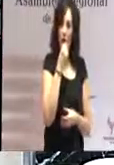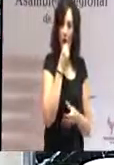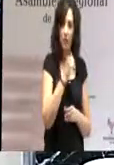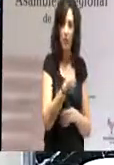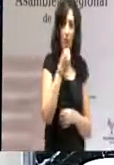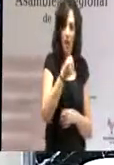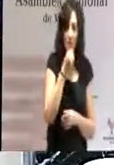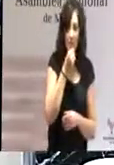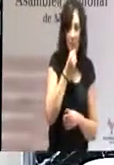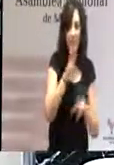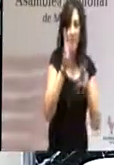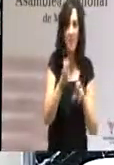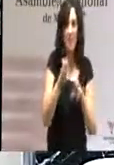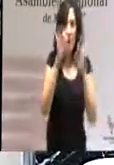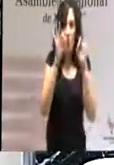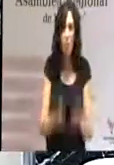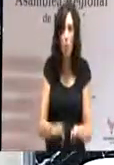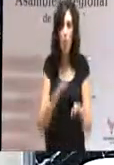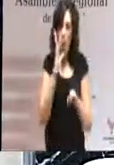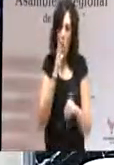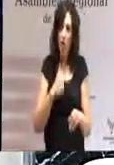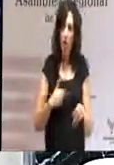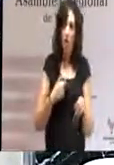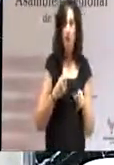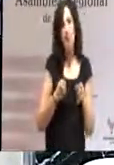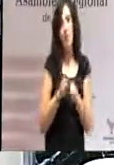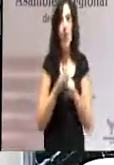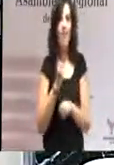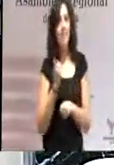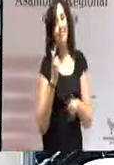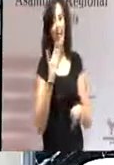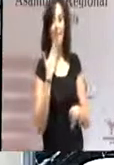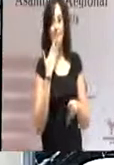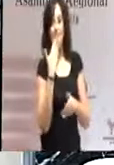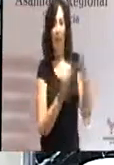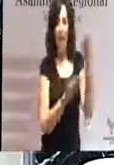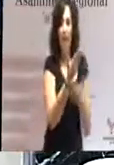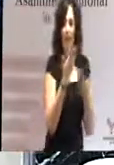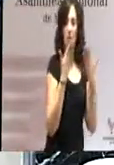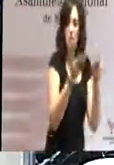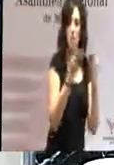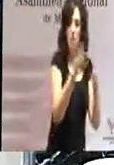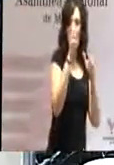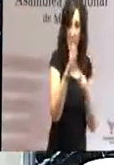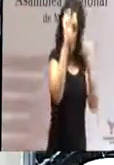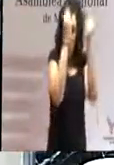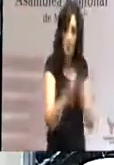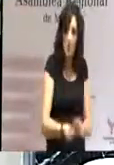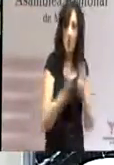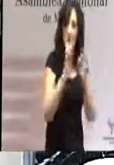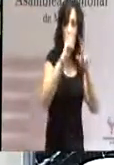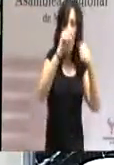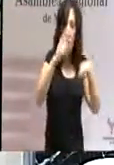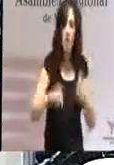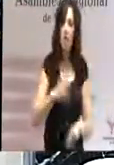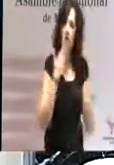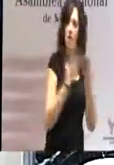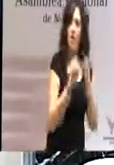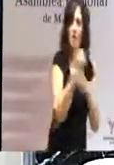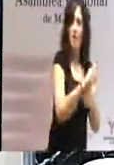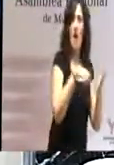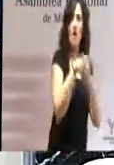El Partido Socialista les acaba de echar a ustedes un cable para aprobar sus modificaciones presupuestarias. Ciudadanos les apoyó la investidura